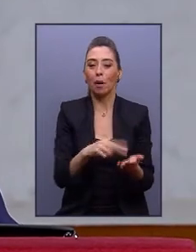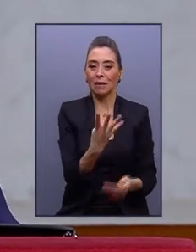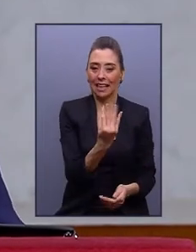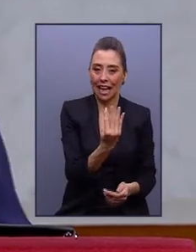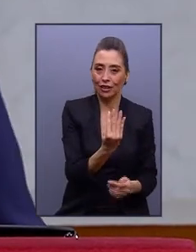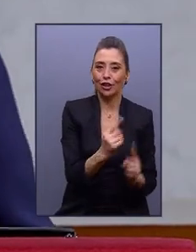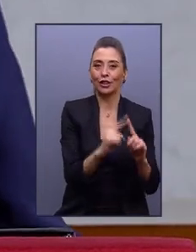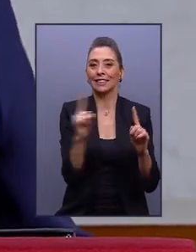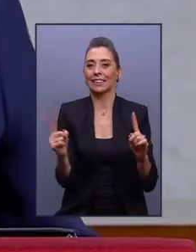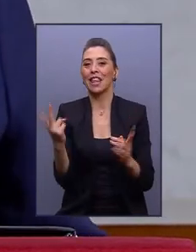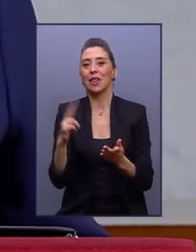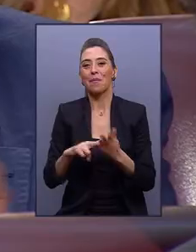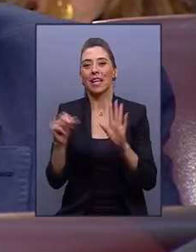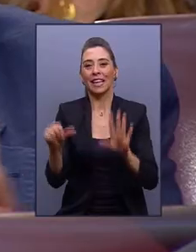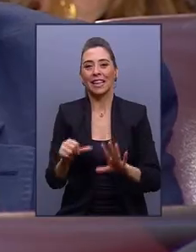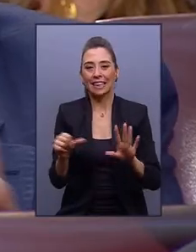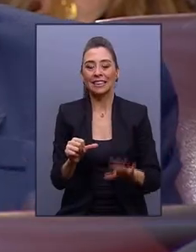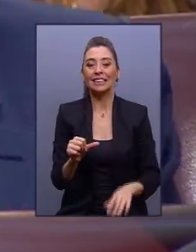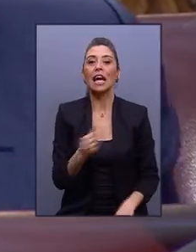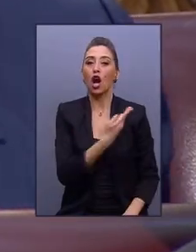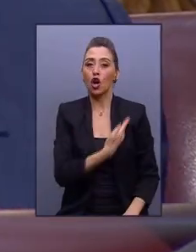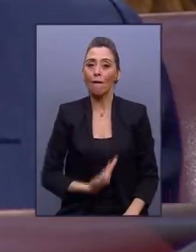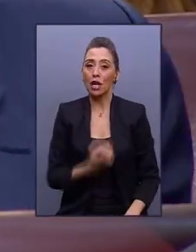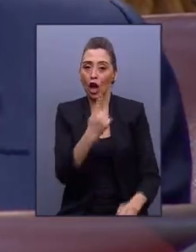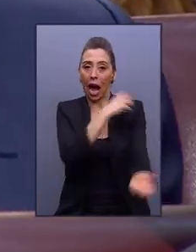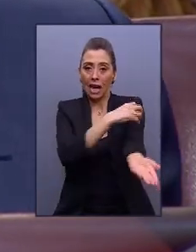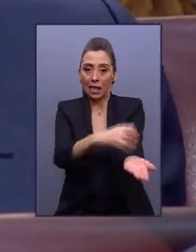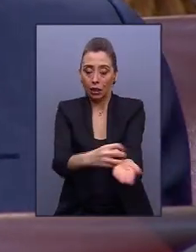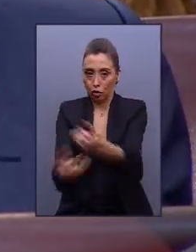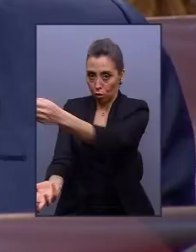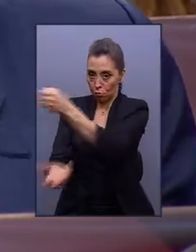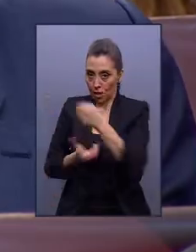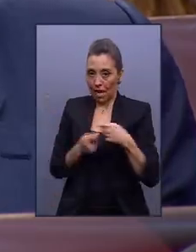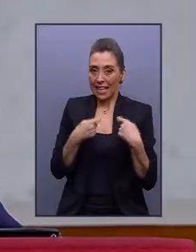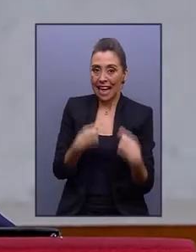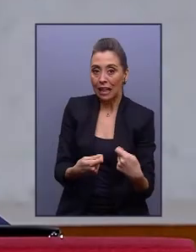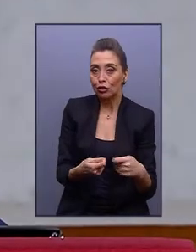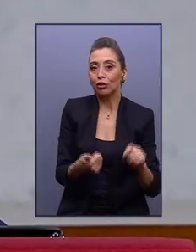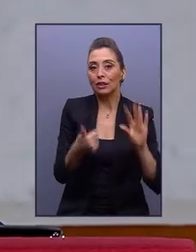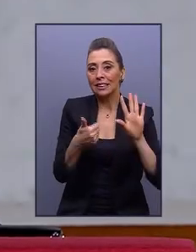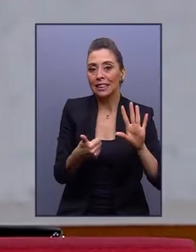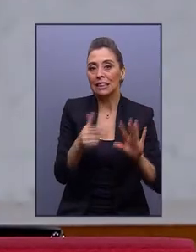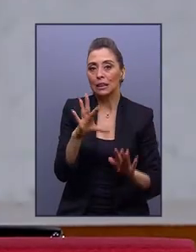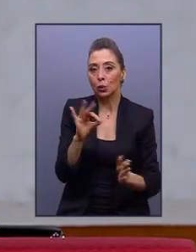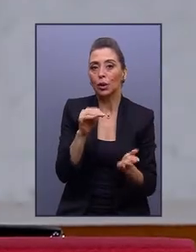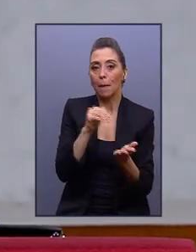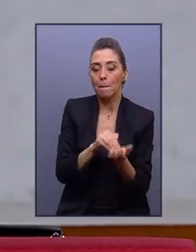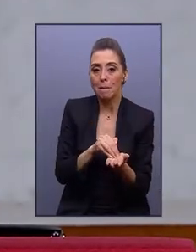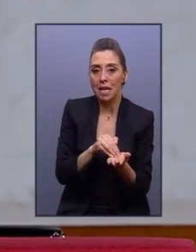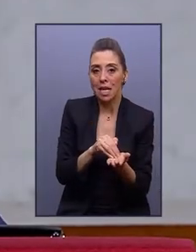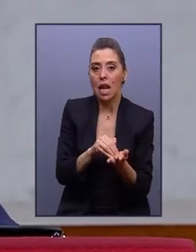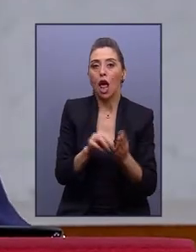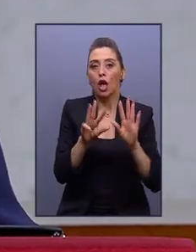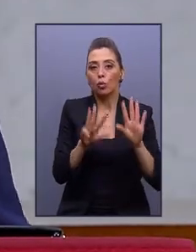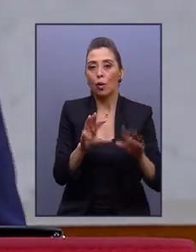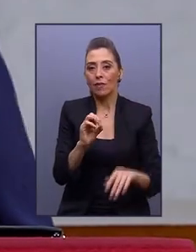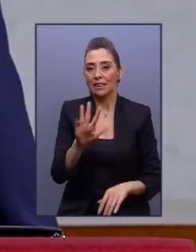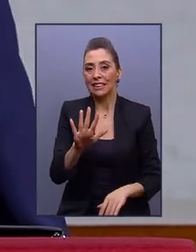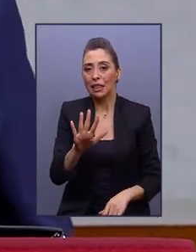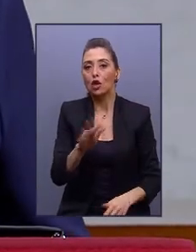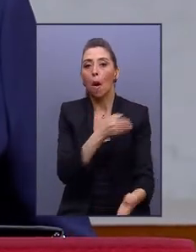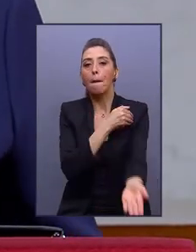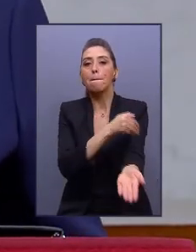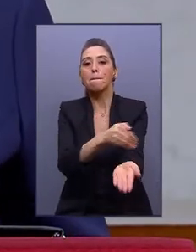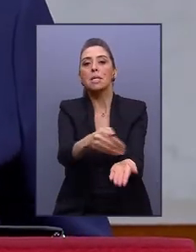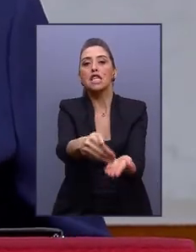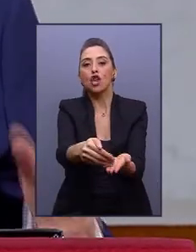2014 y el 2016, los gobiernos de estas regiones han invertido en conjunto 650.905 millones de